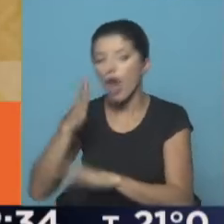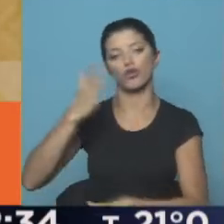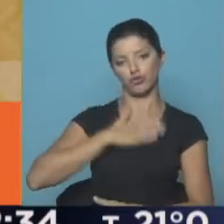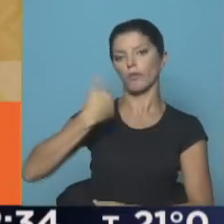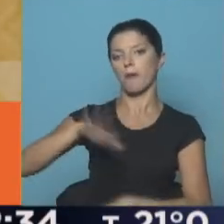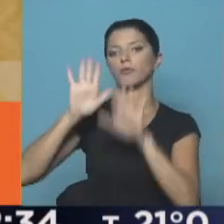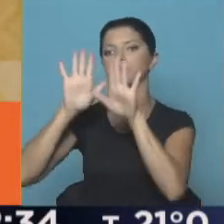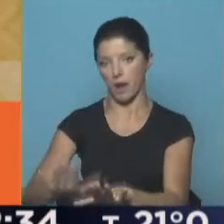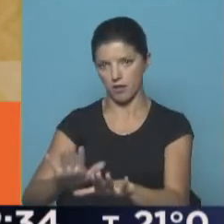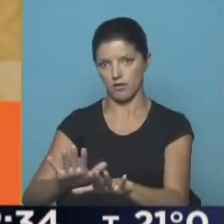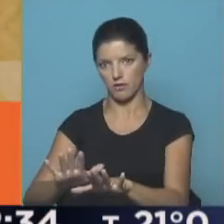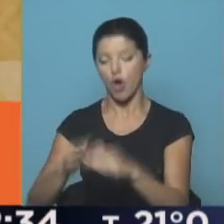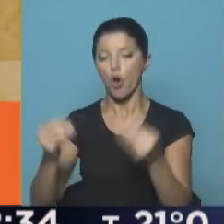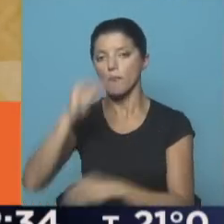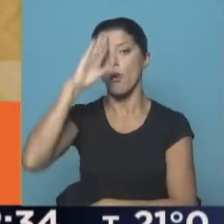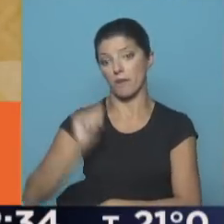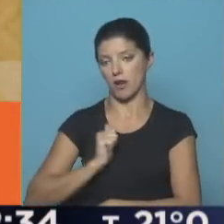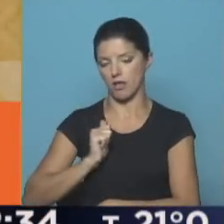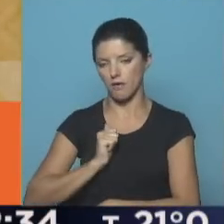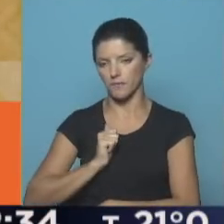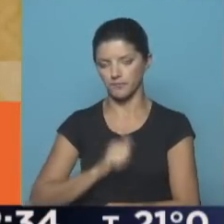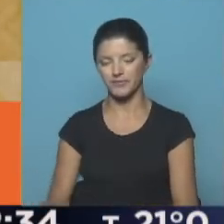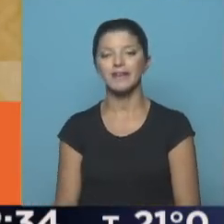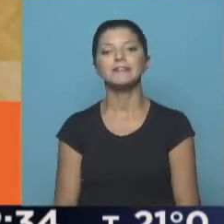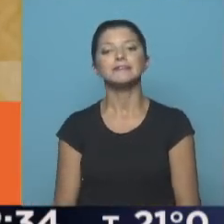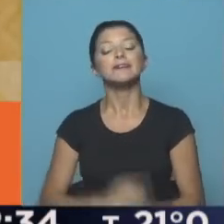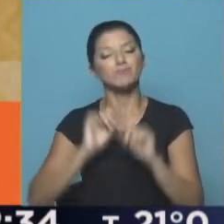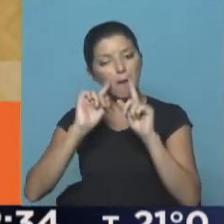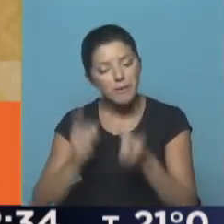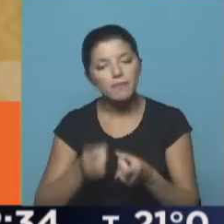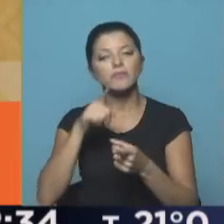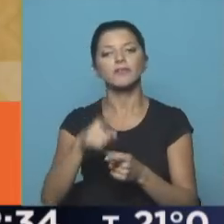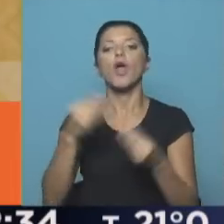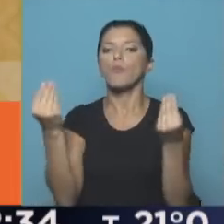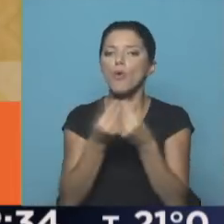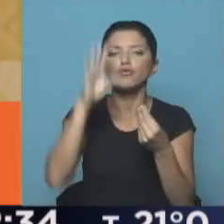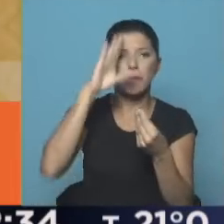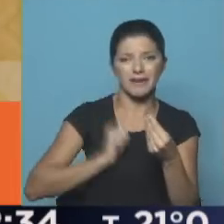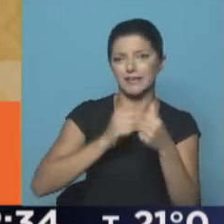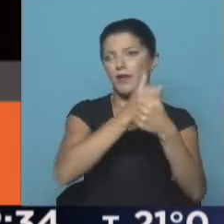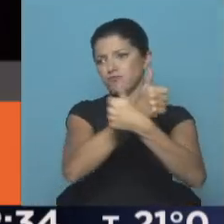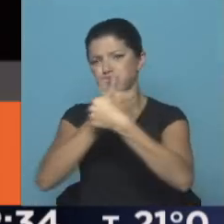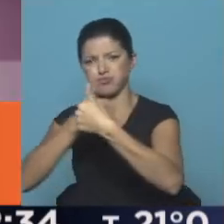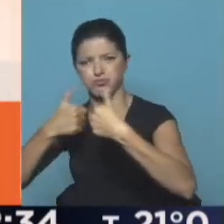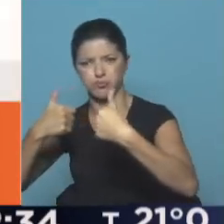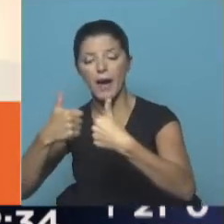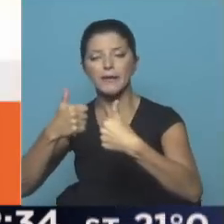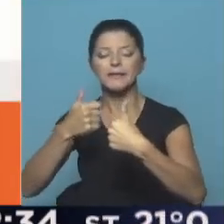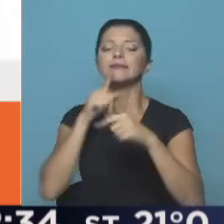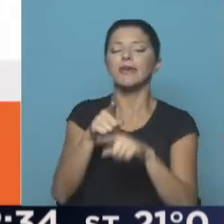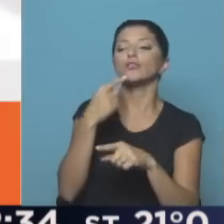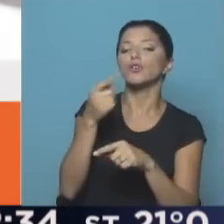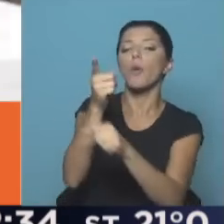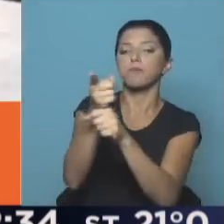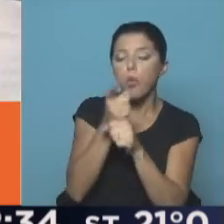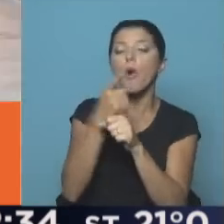a la opción militar. Los temores se vieron incrementados además por la deriva militarista de la administración Trump, manifestada en ataques en